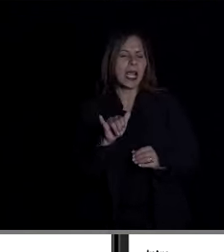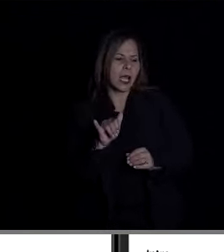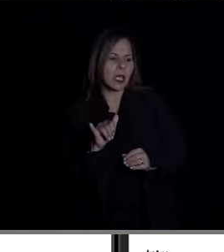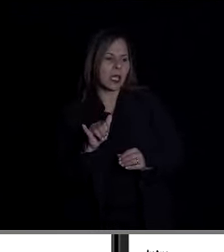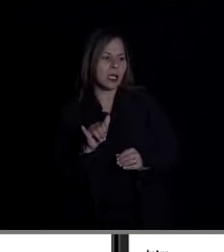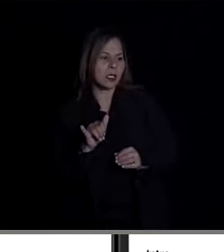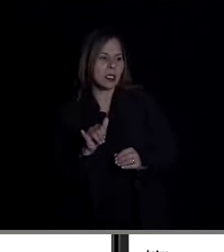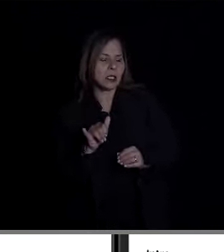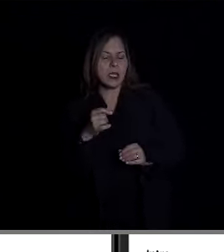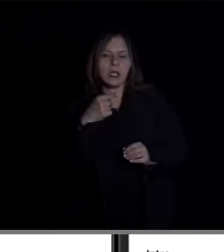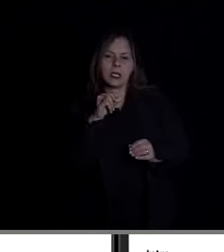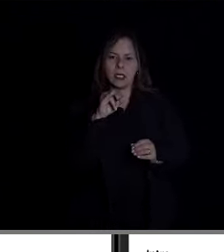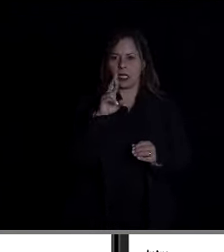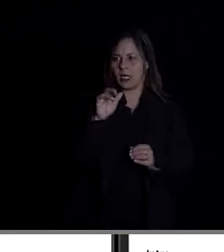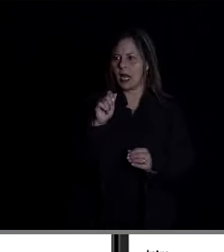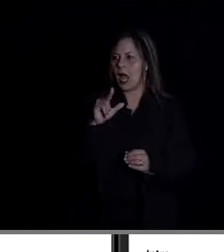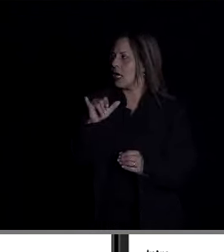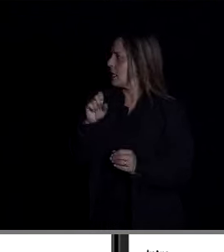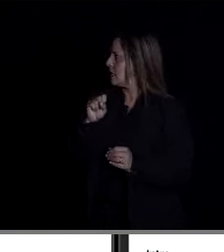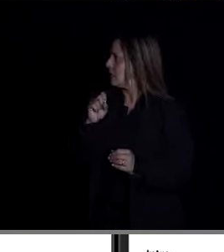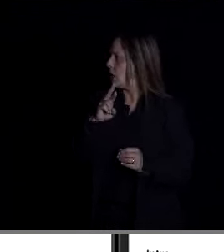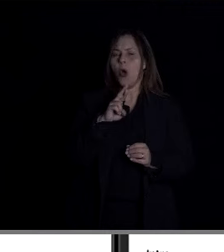¿Ah? Giralis Ruiz.